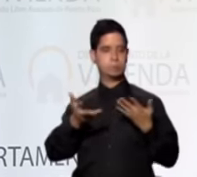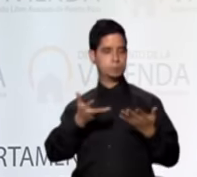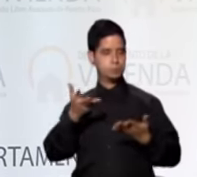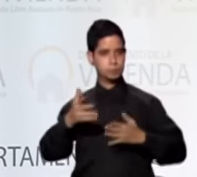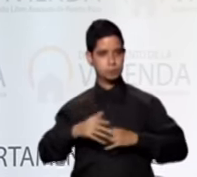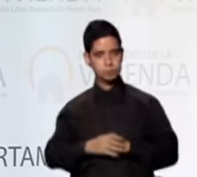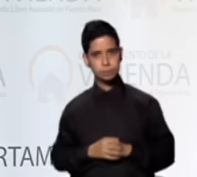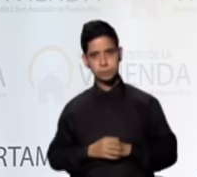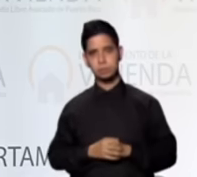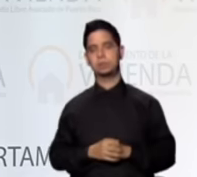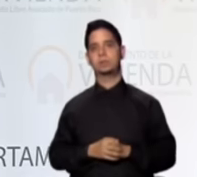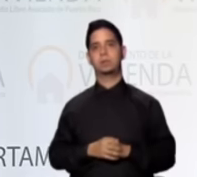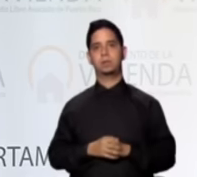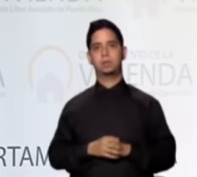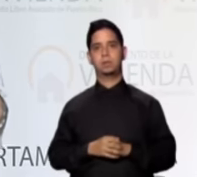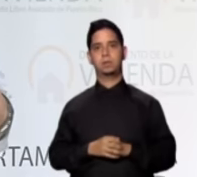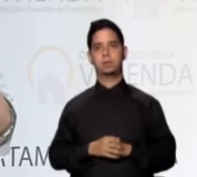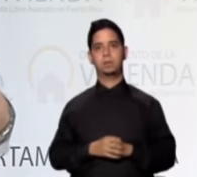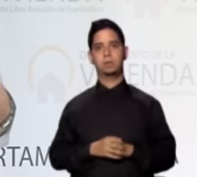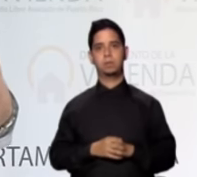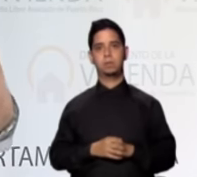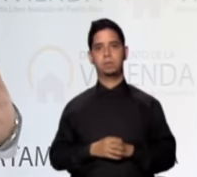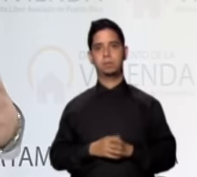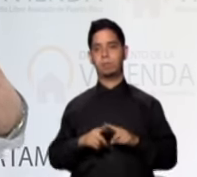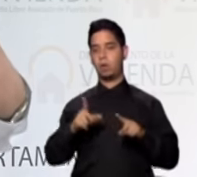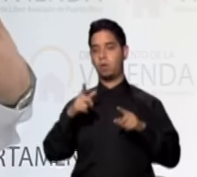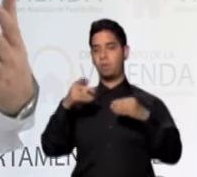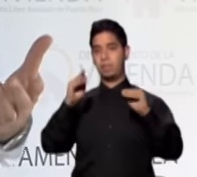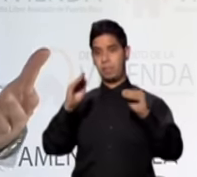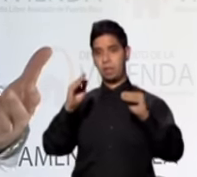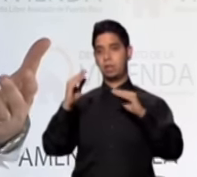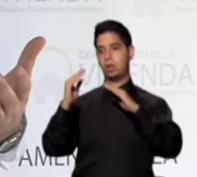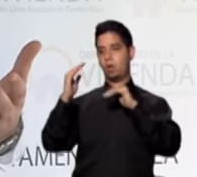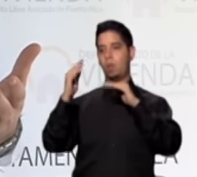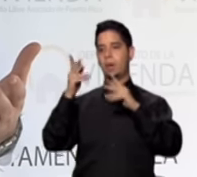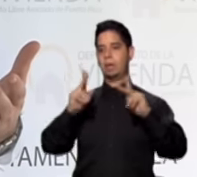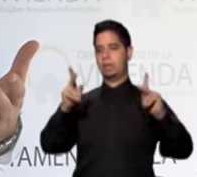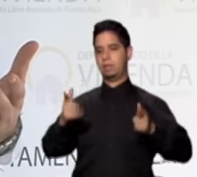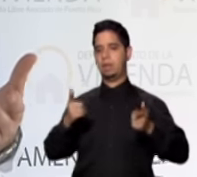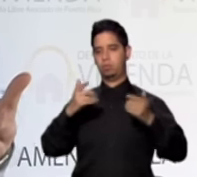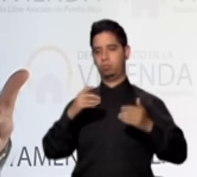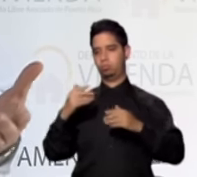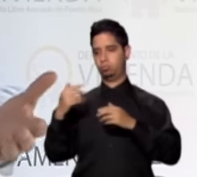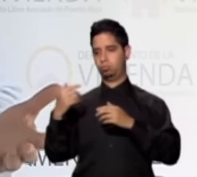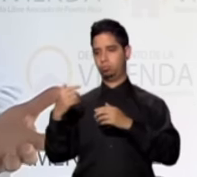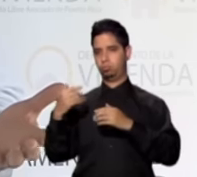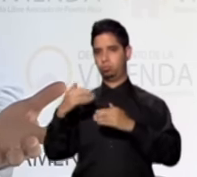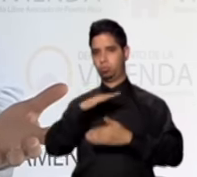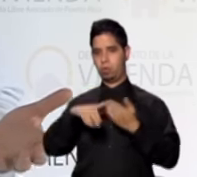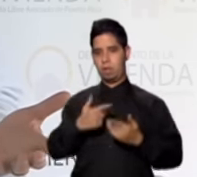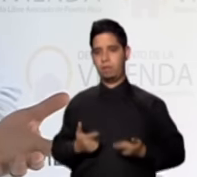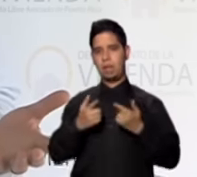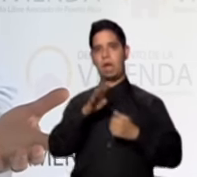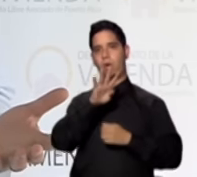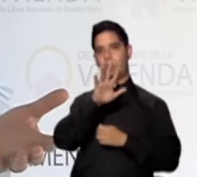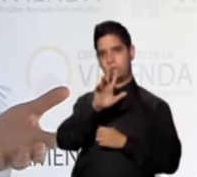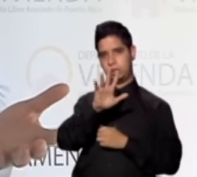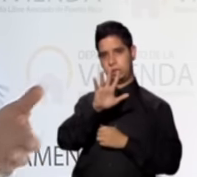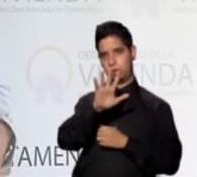pero vender esa propiedad y pretender que las personas vivan toda su vida estando 45 minutos o una